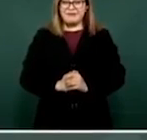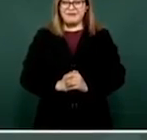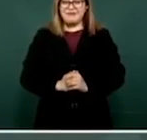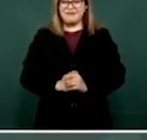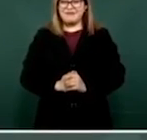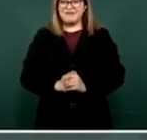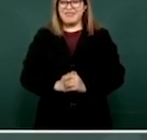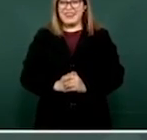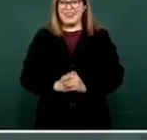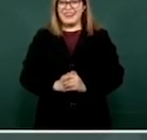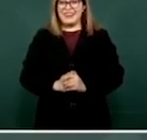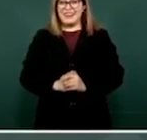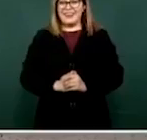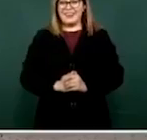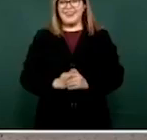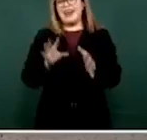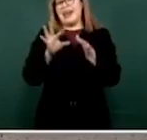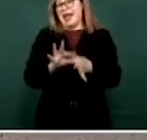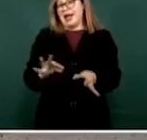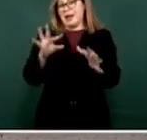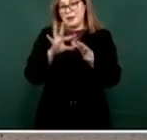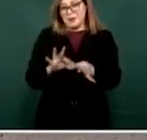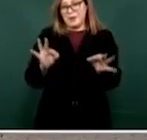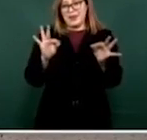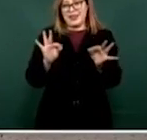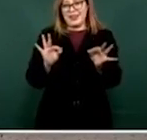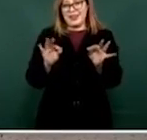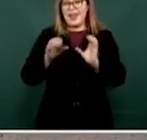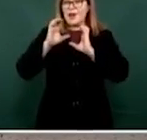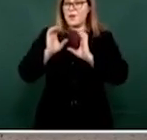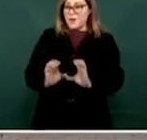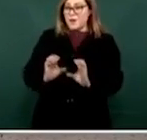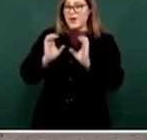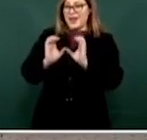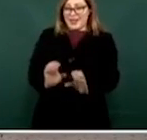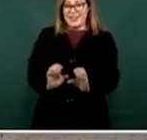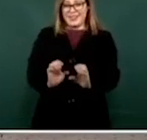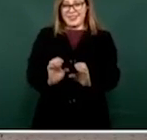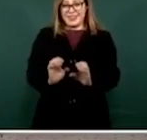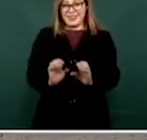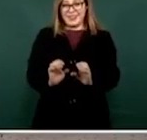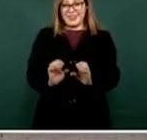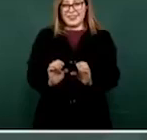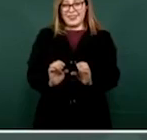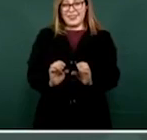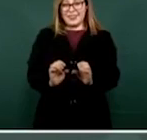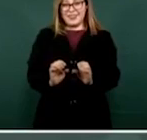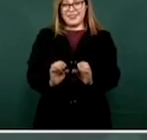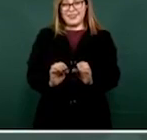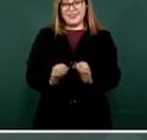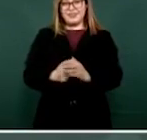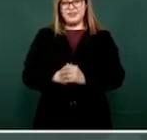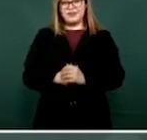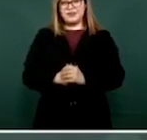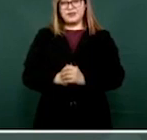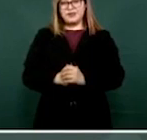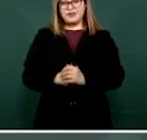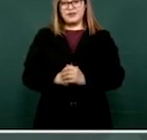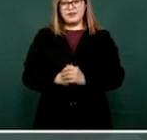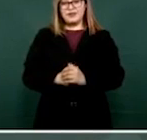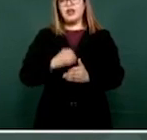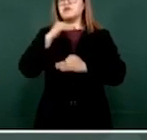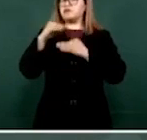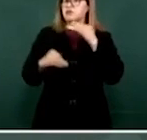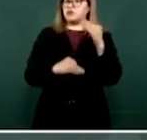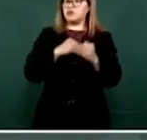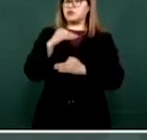Nada más decirles que estamos cuidando que las licitaciones se